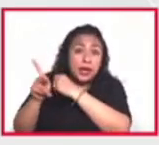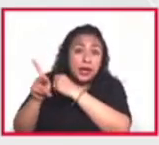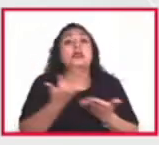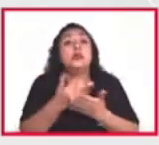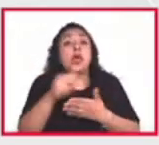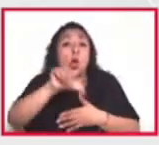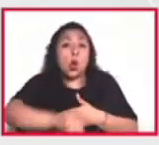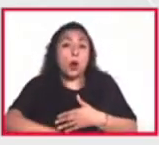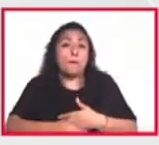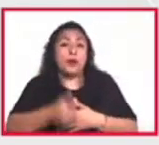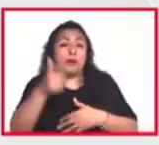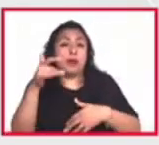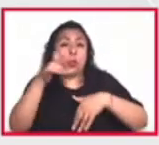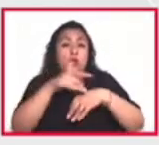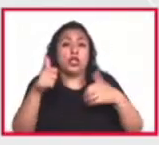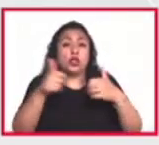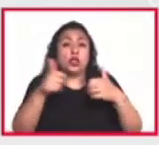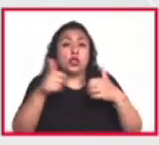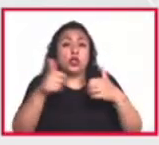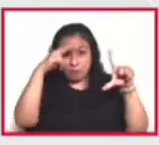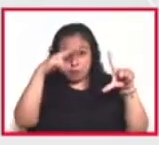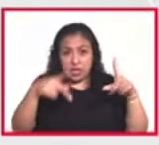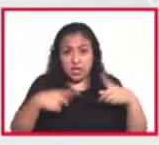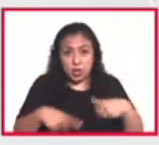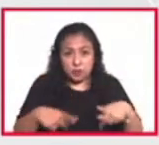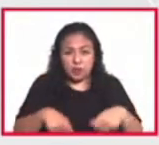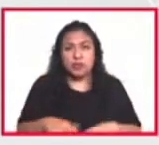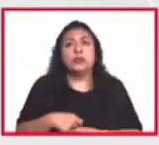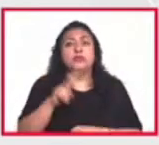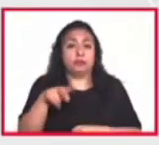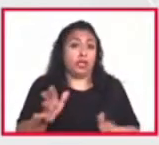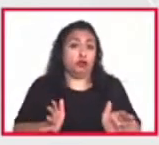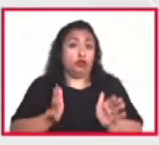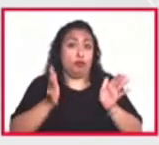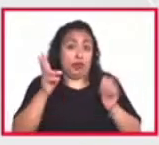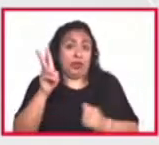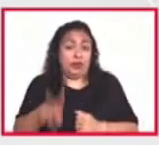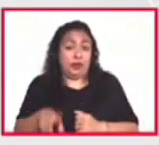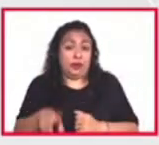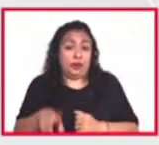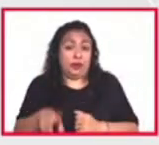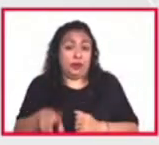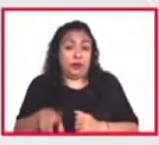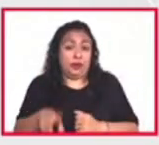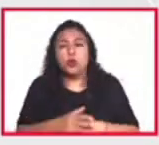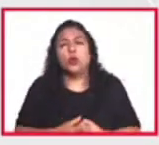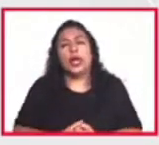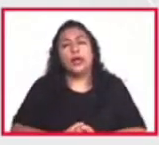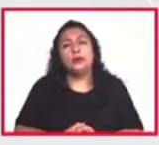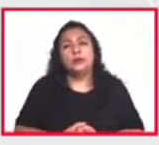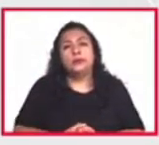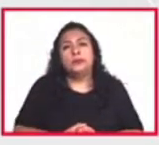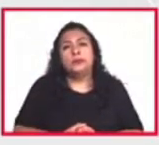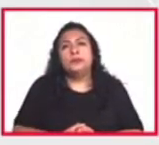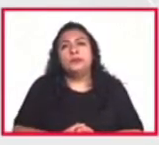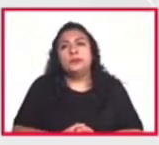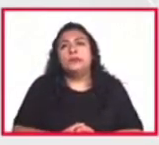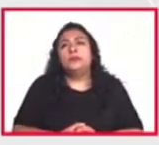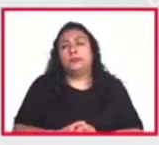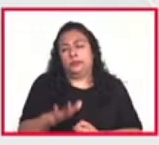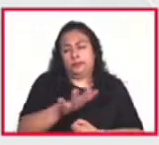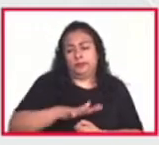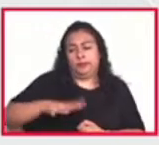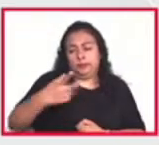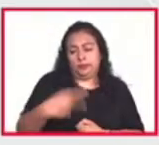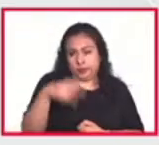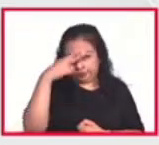contacto con el público mexicano? Ha sido muy sorprendente, de verdad, que esta película, que habla de manera muy específica del contexto mexicano, ha